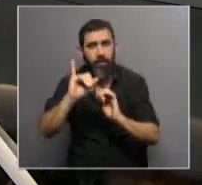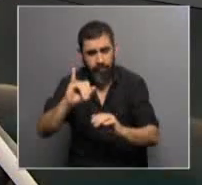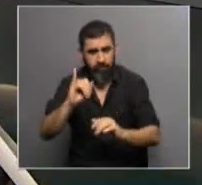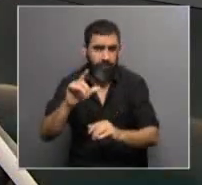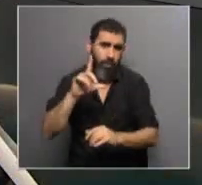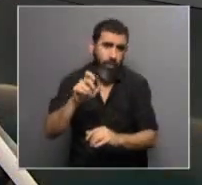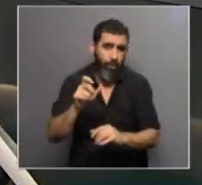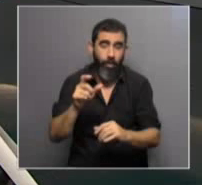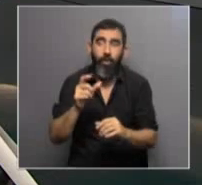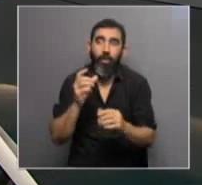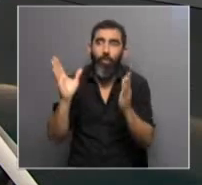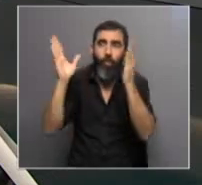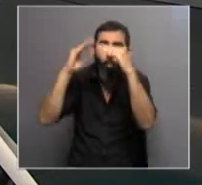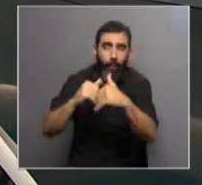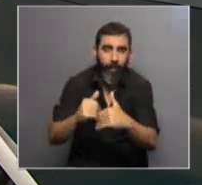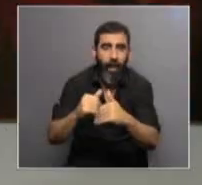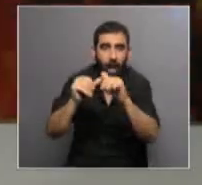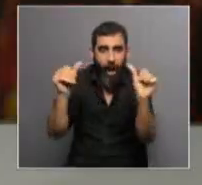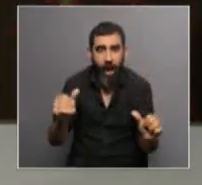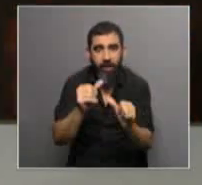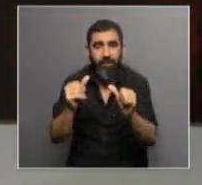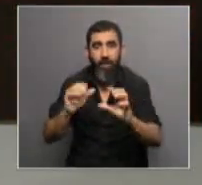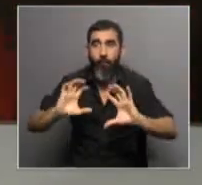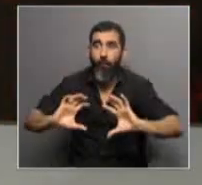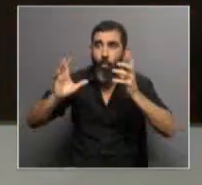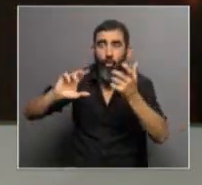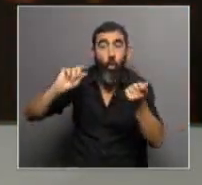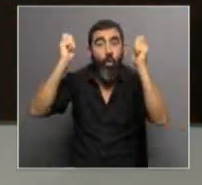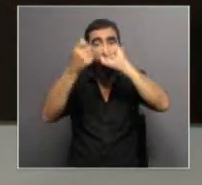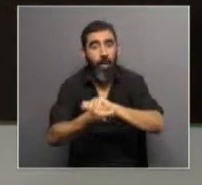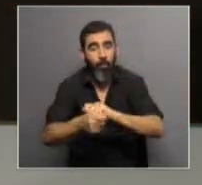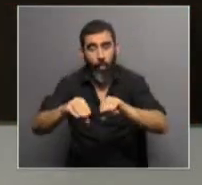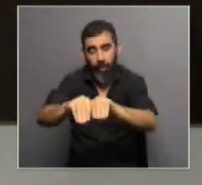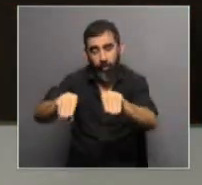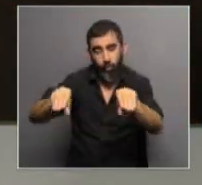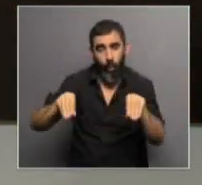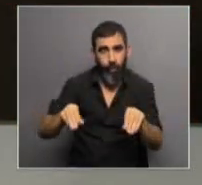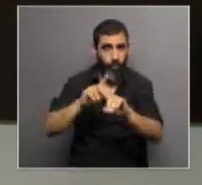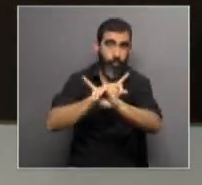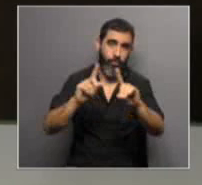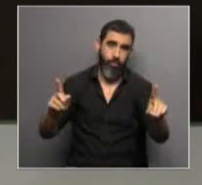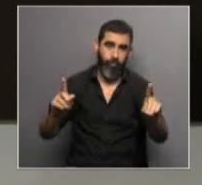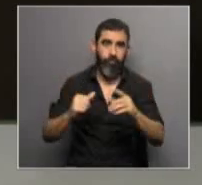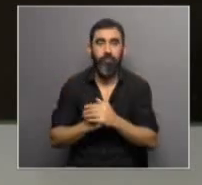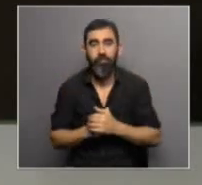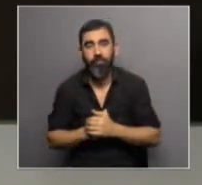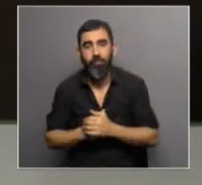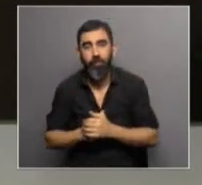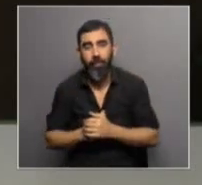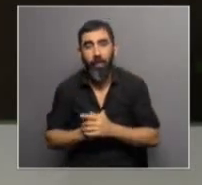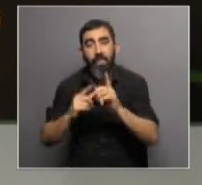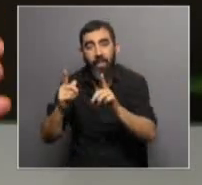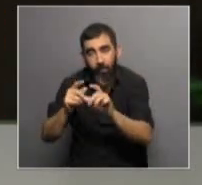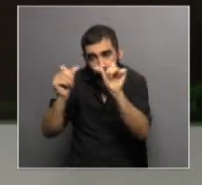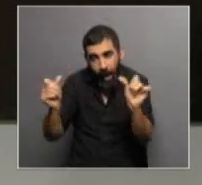lo que no se puede es generar un violento cambio de uso del suelo como ese ofelia de empezar a hacer estructuras